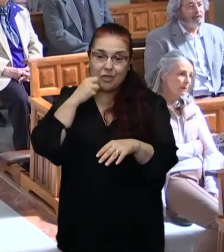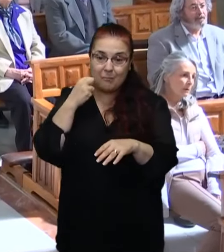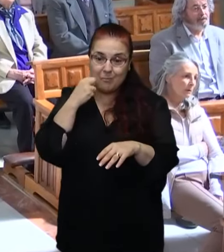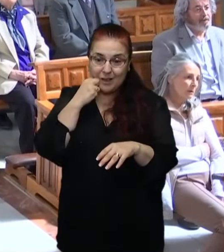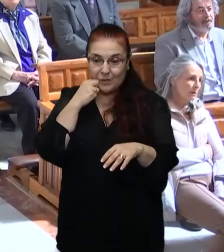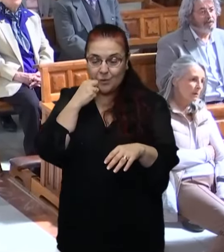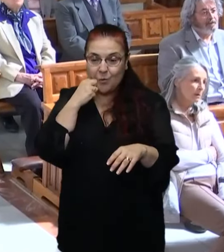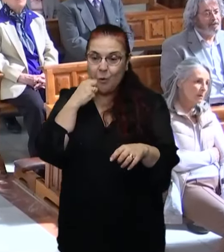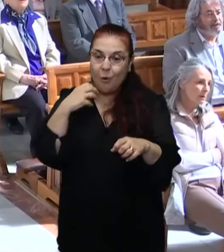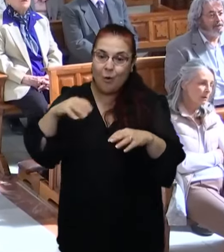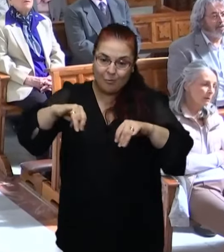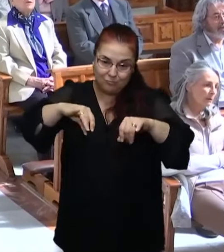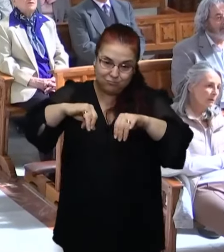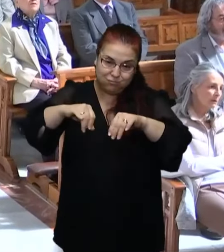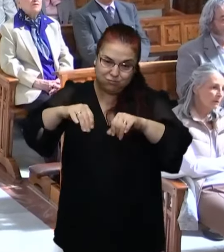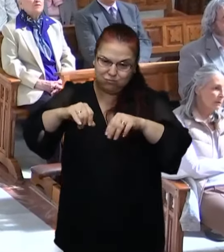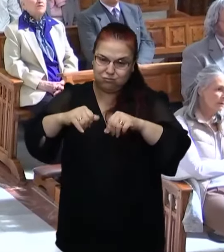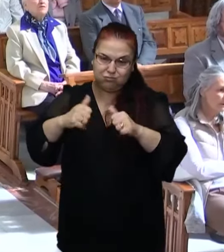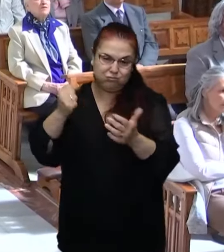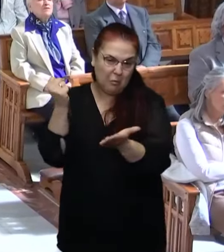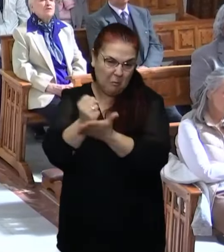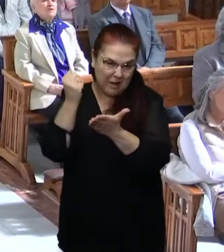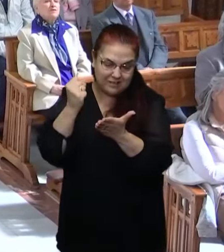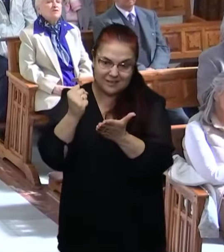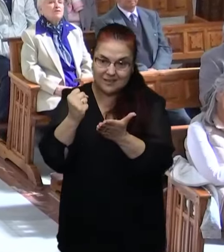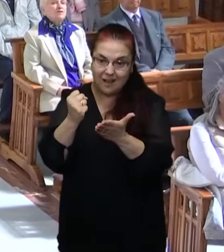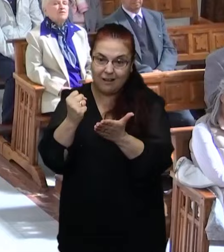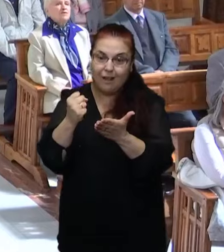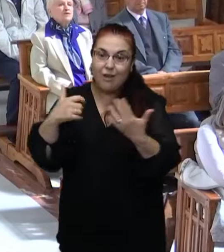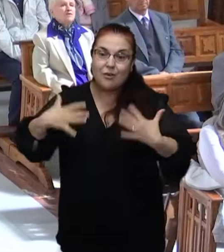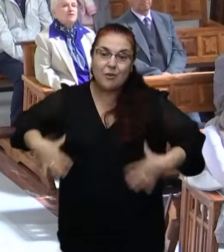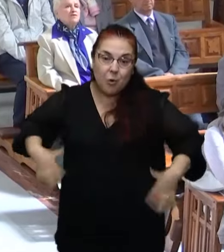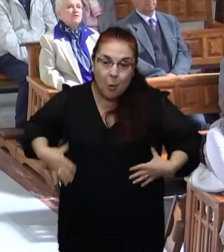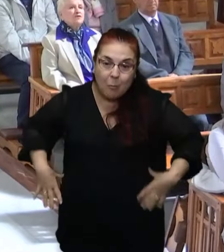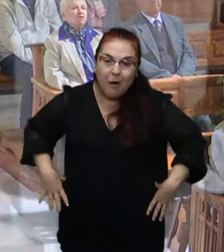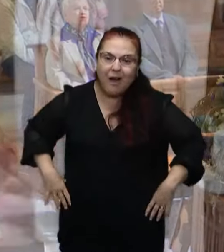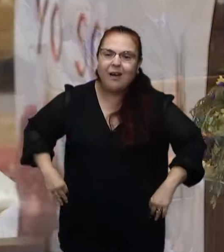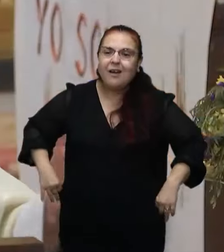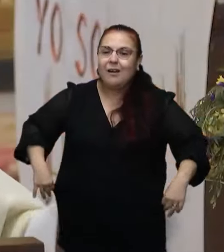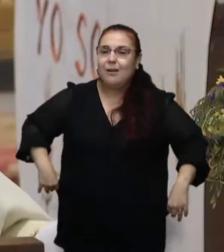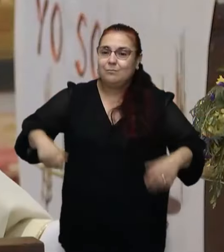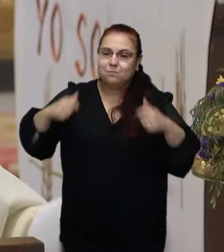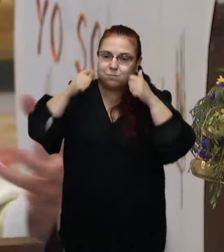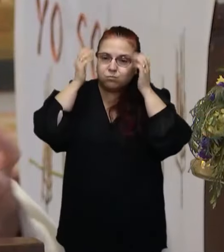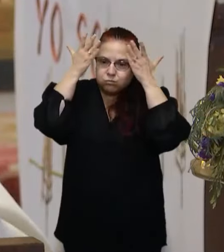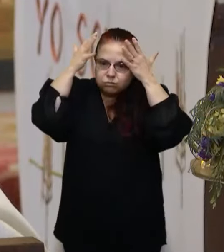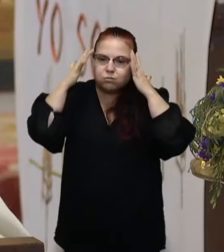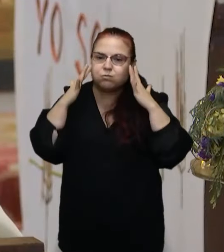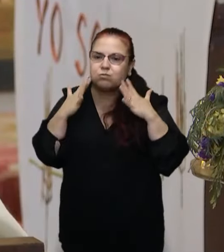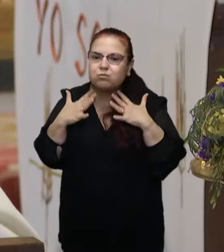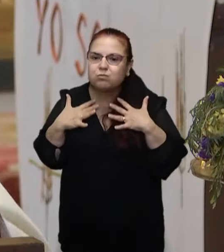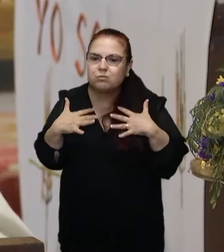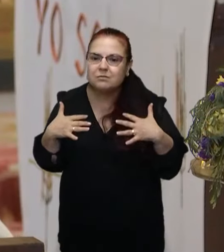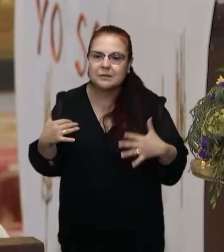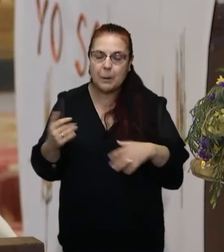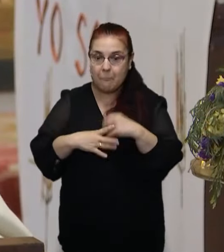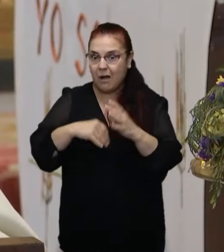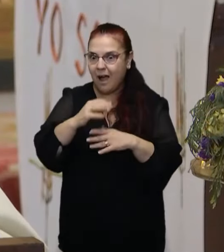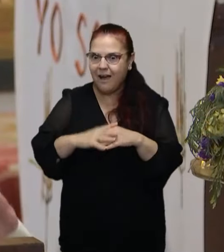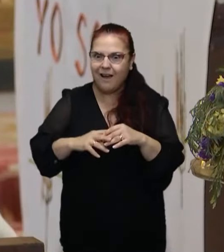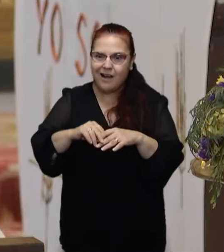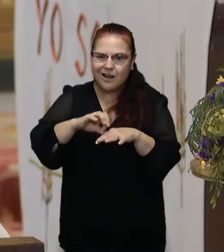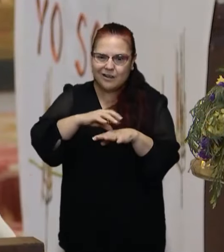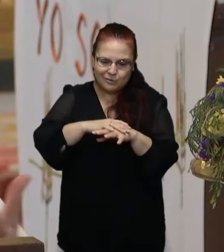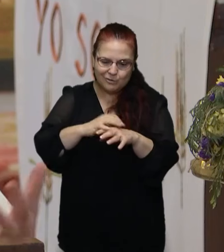las ropas pues impregnadas de sudor, las manos pues las tendría